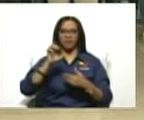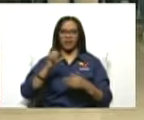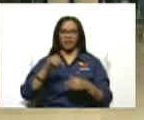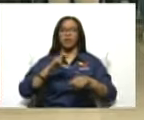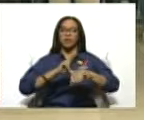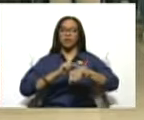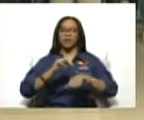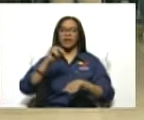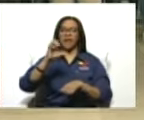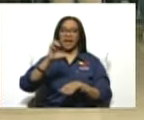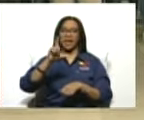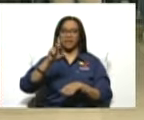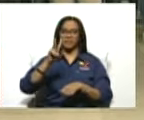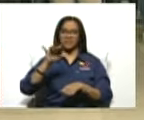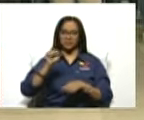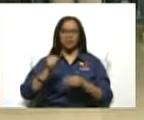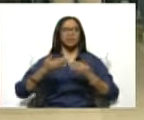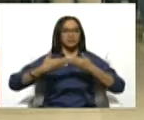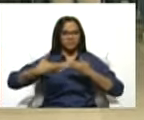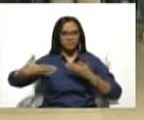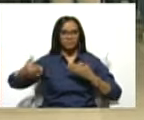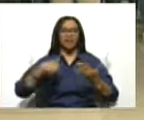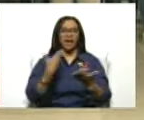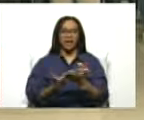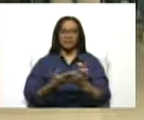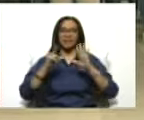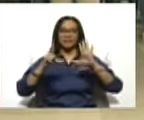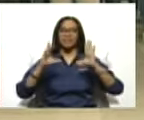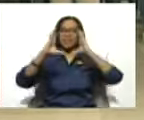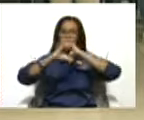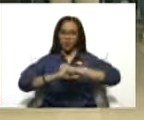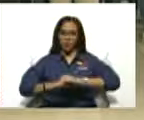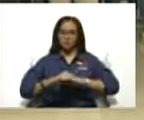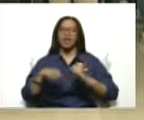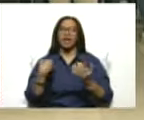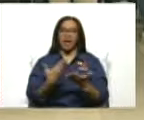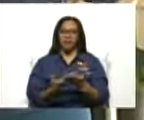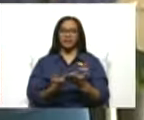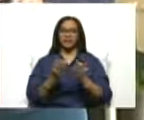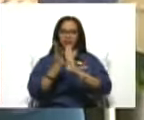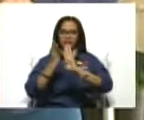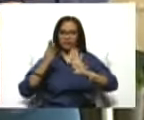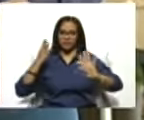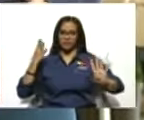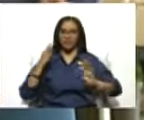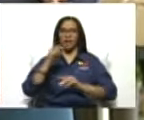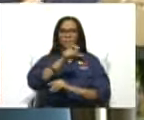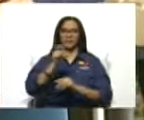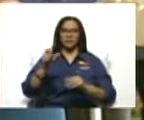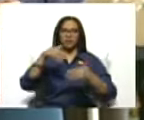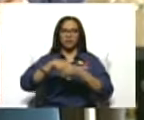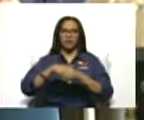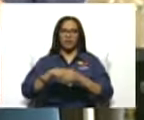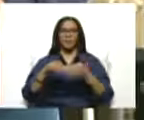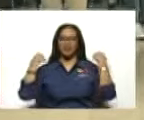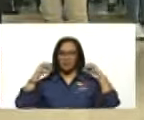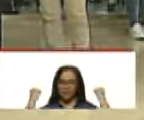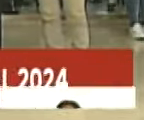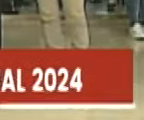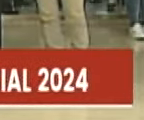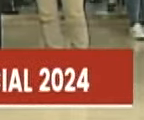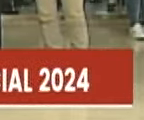Amorocho. Ha dicho, se extiende la jornada hasta las 7 de la noche o hasta que haya electores en cola para este simulacro rumbo a las elecciones